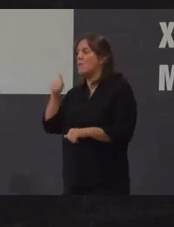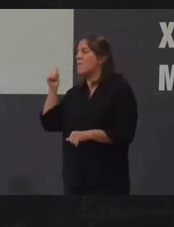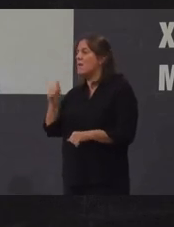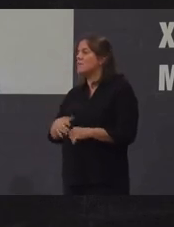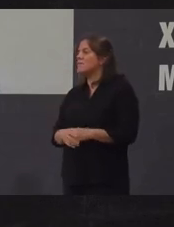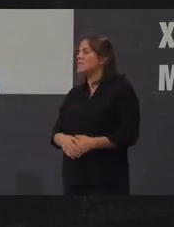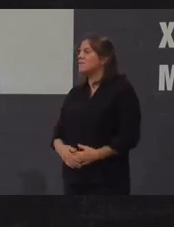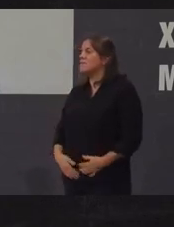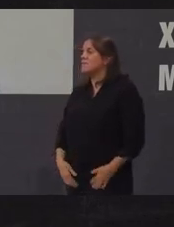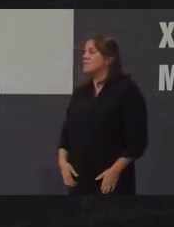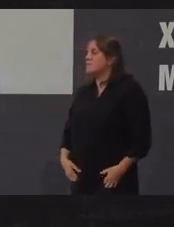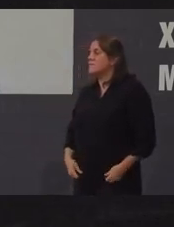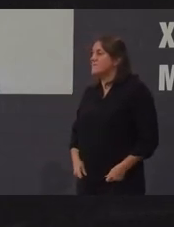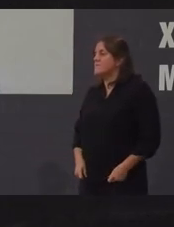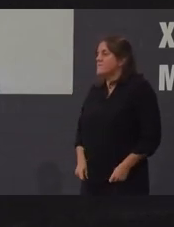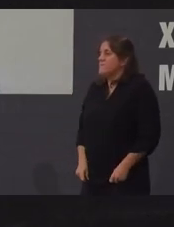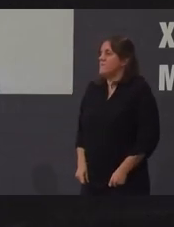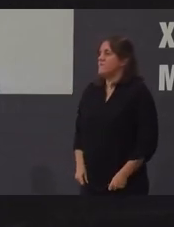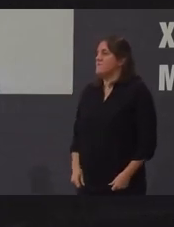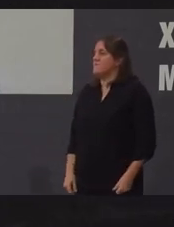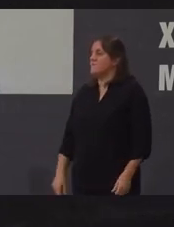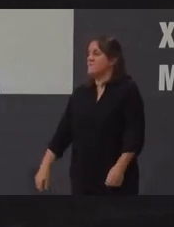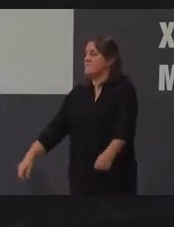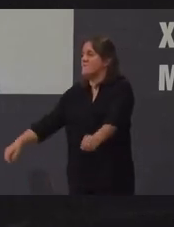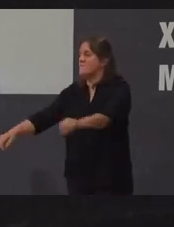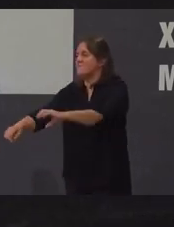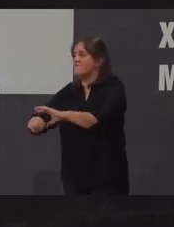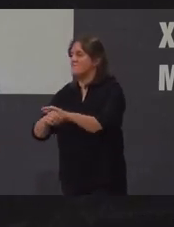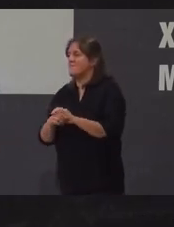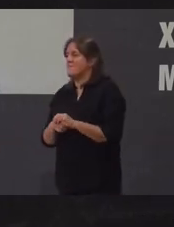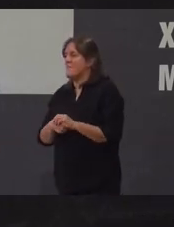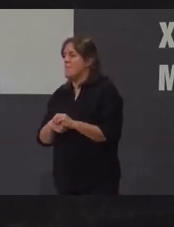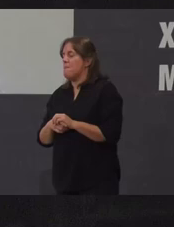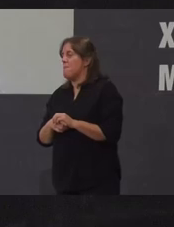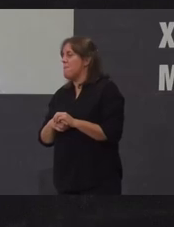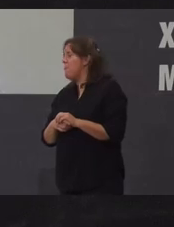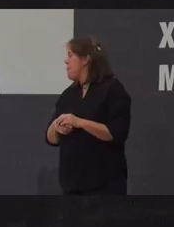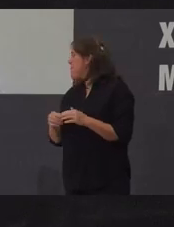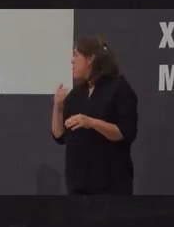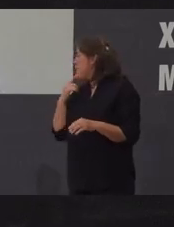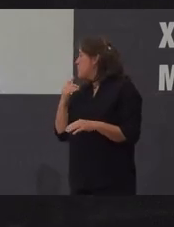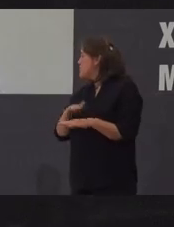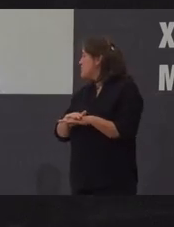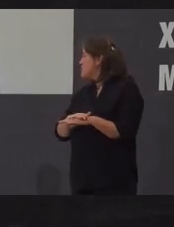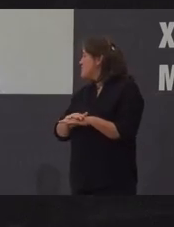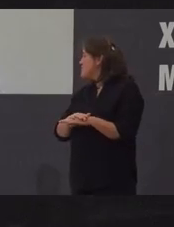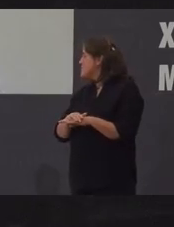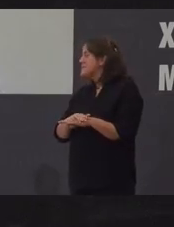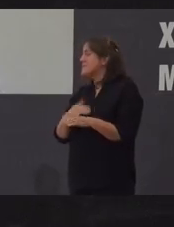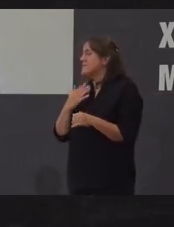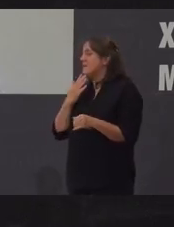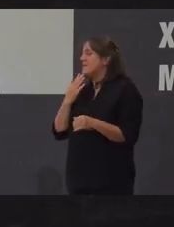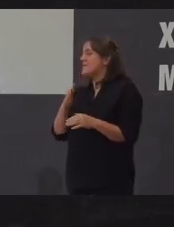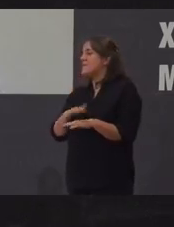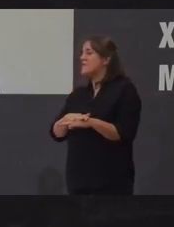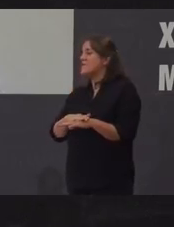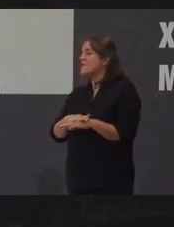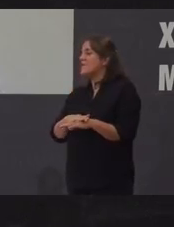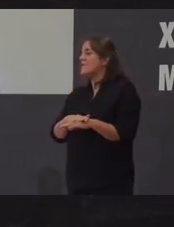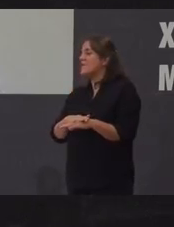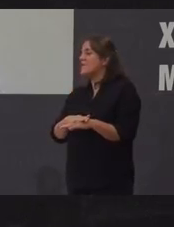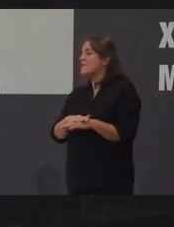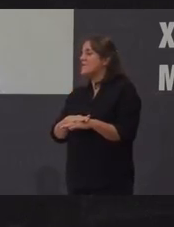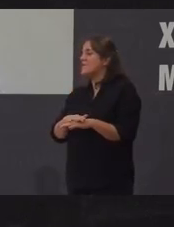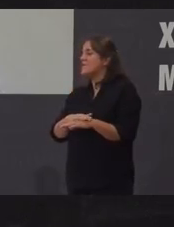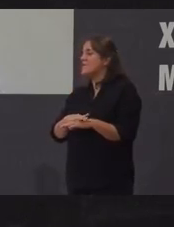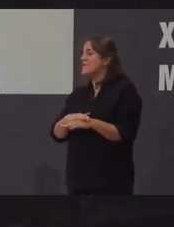besado. Non hai tempo para máis, dime por aí detrás. Pois nada, sentindo moito, senón se vou quedar o